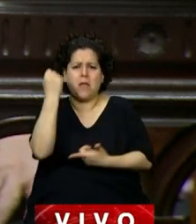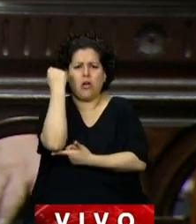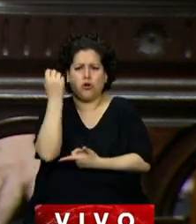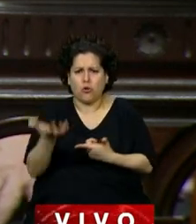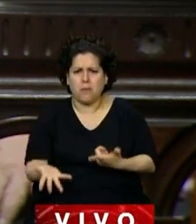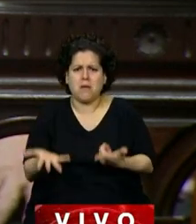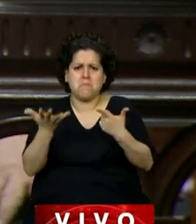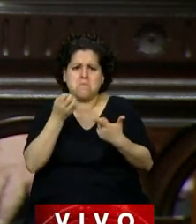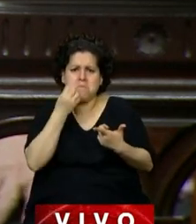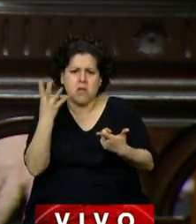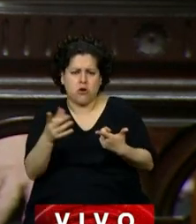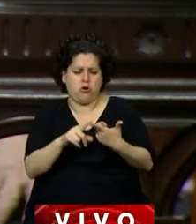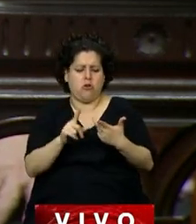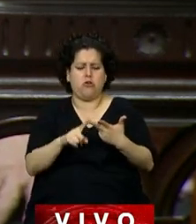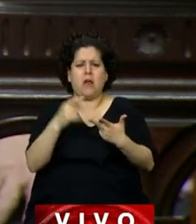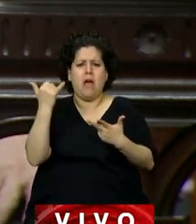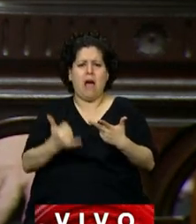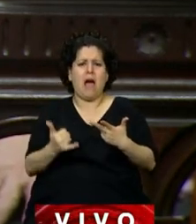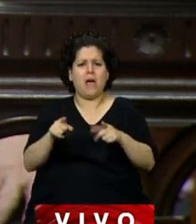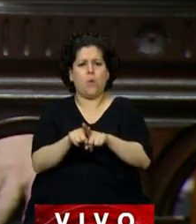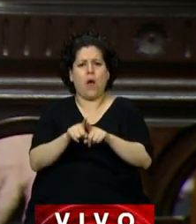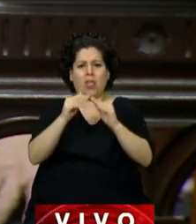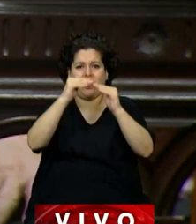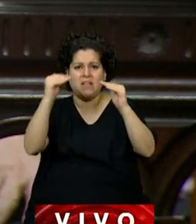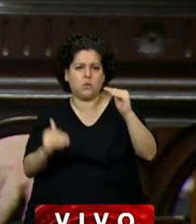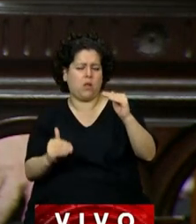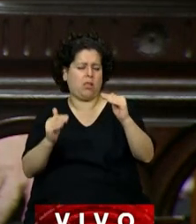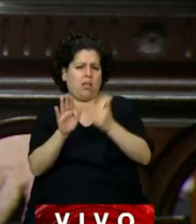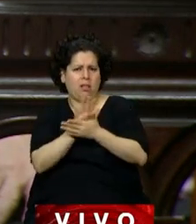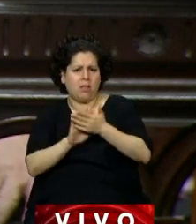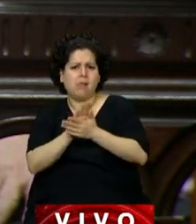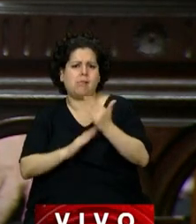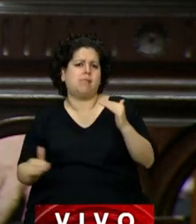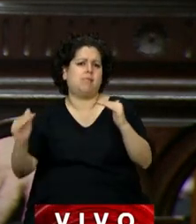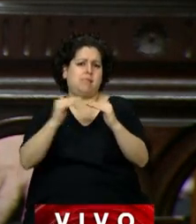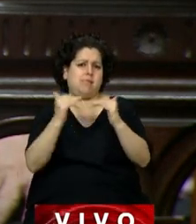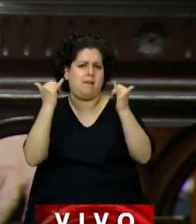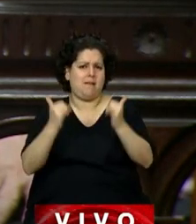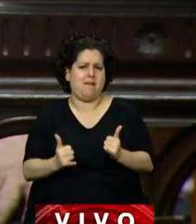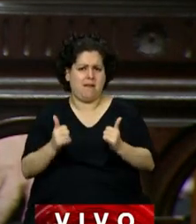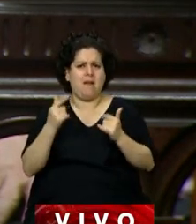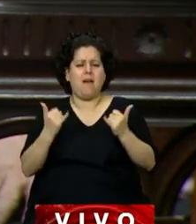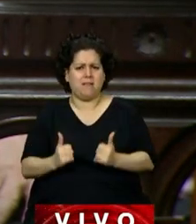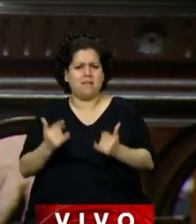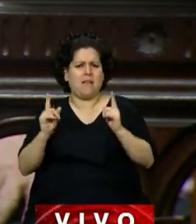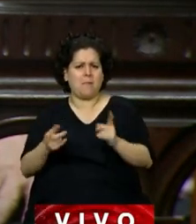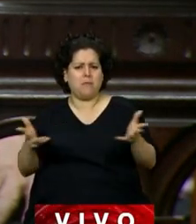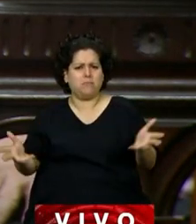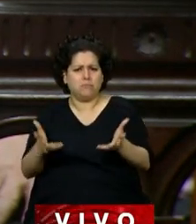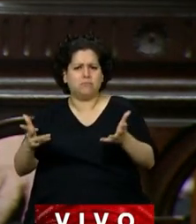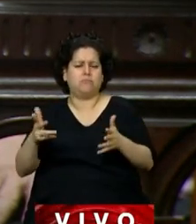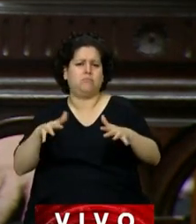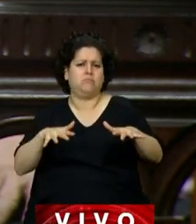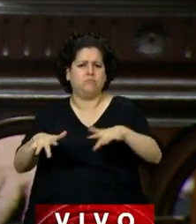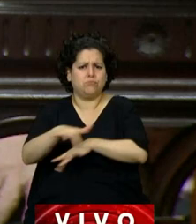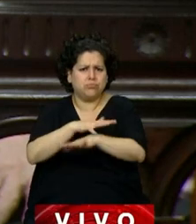económico, produce nivelación en las desigualdades económicas, propicia la movilidad social, nos produce